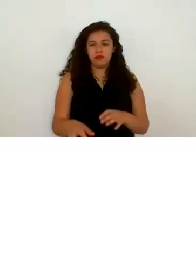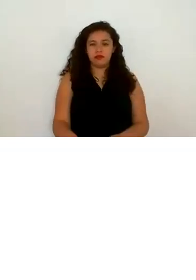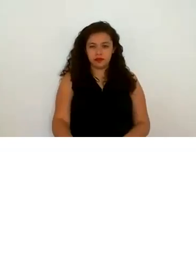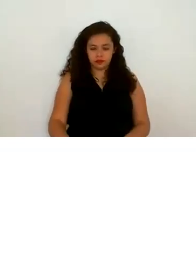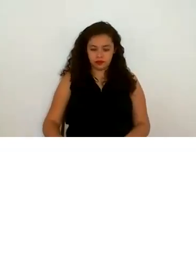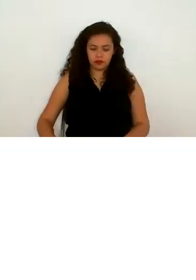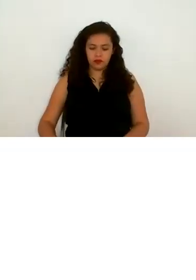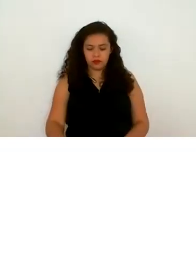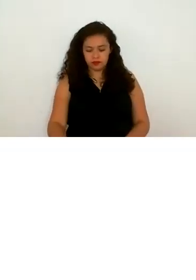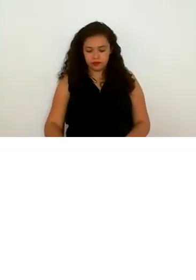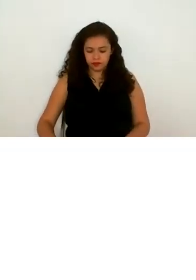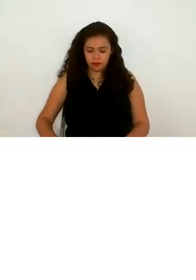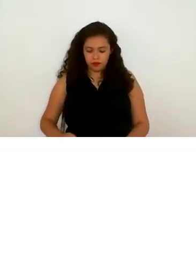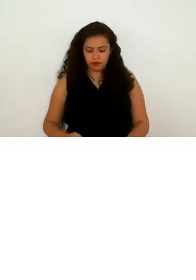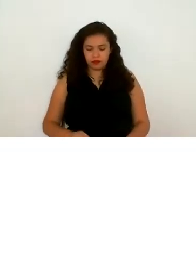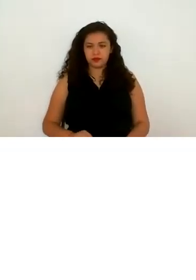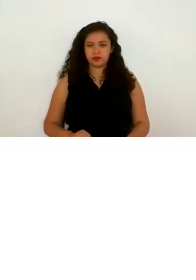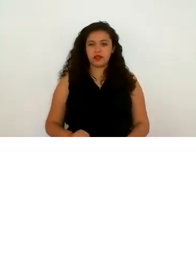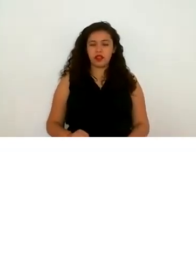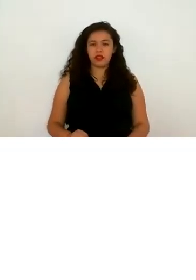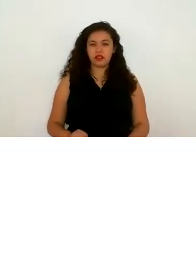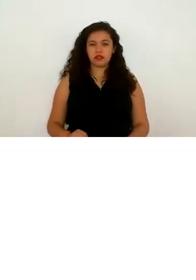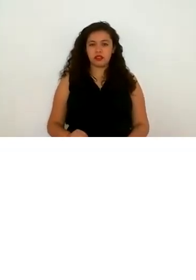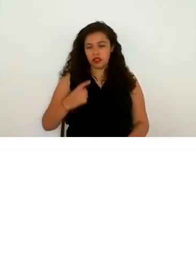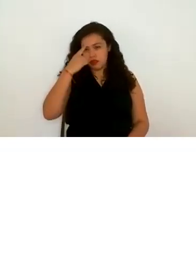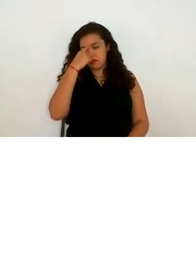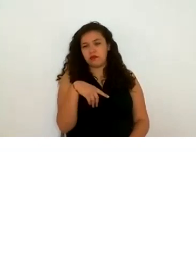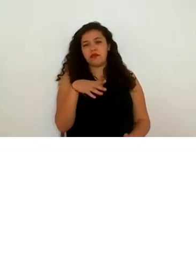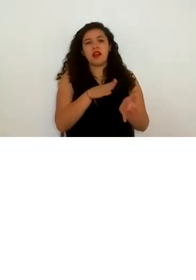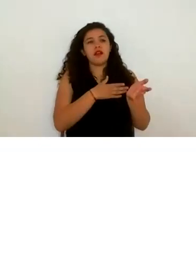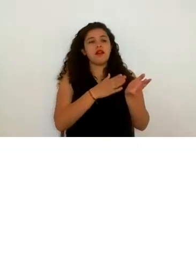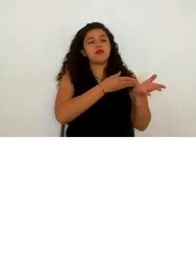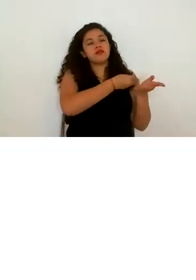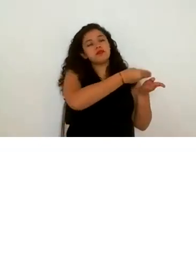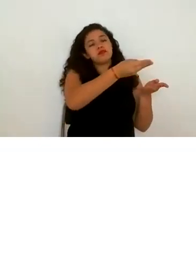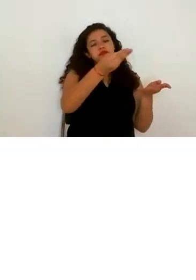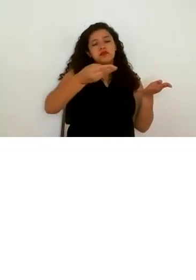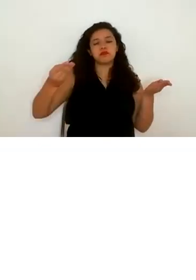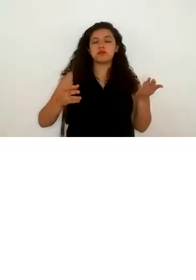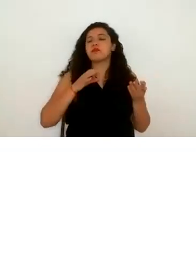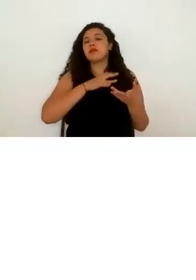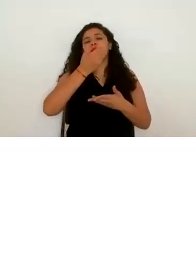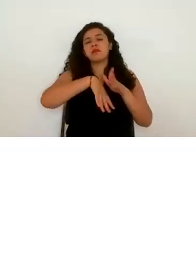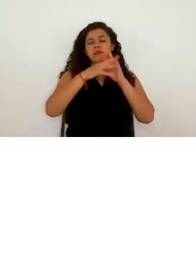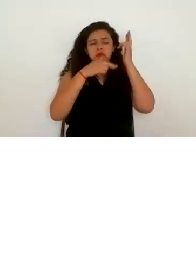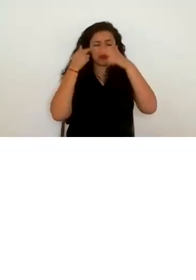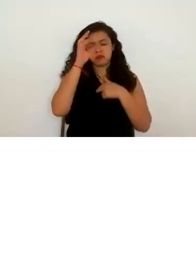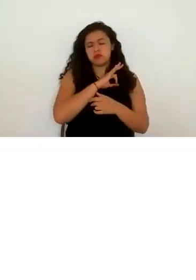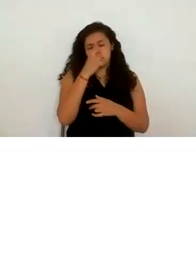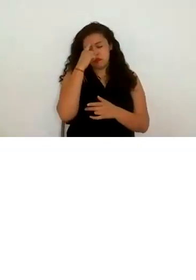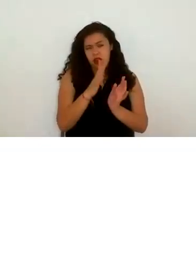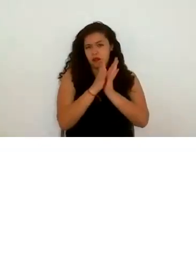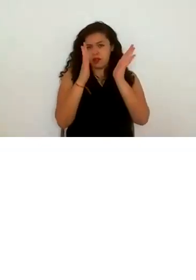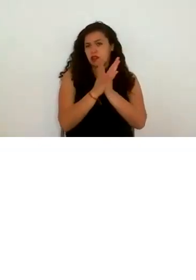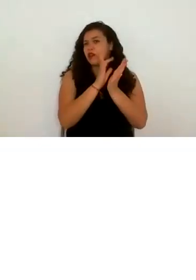para ir distribuyendo la documentación a las personas que intervienen en la producción y